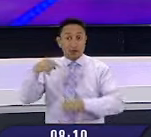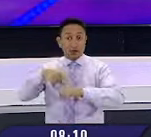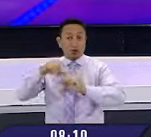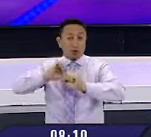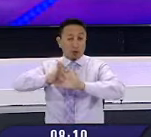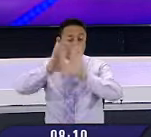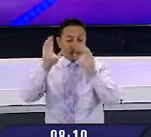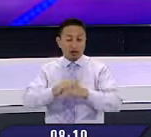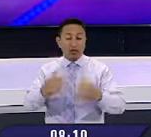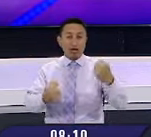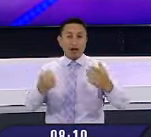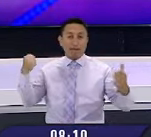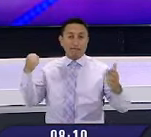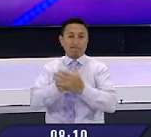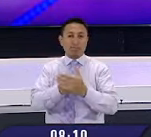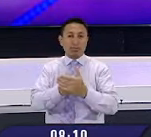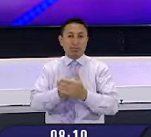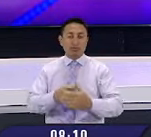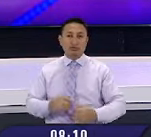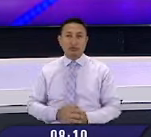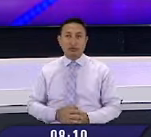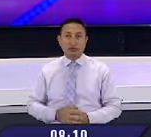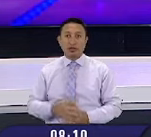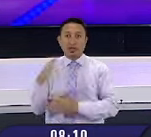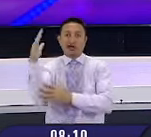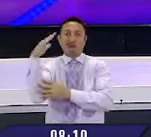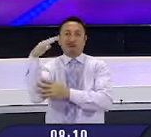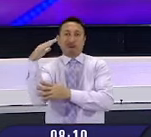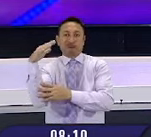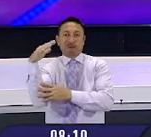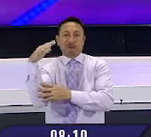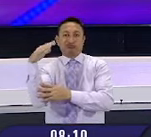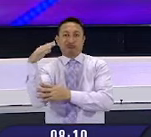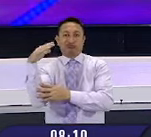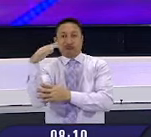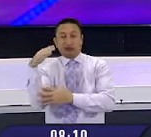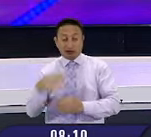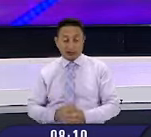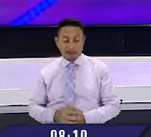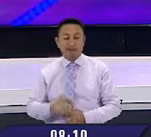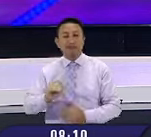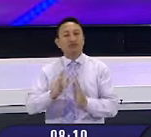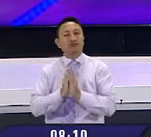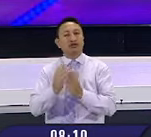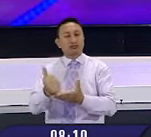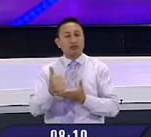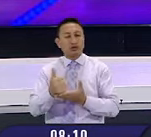madrugada un vehículo se impactó contra la estructura dejándola prácticamente destruida, por lo que piden